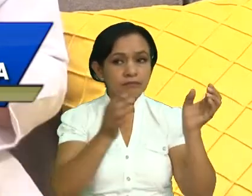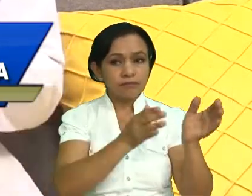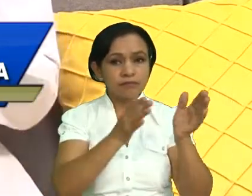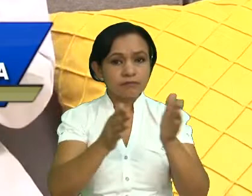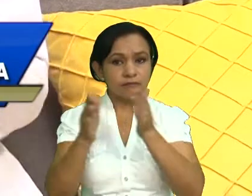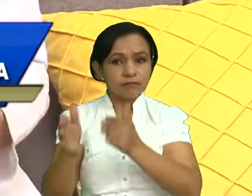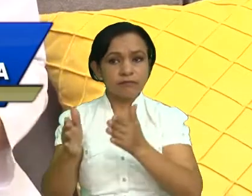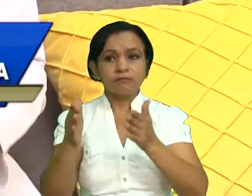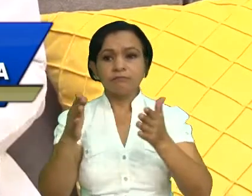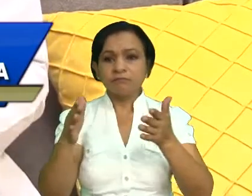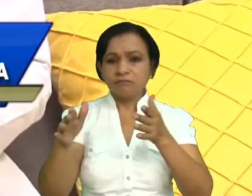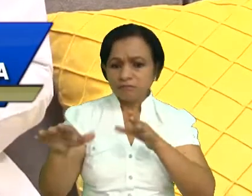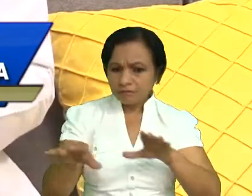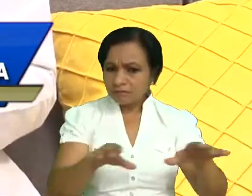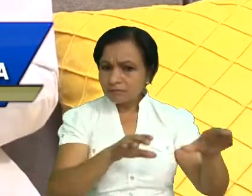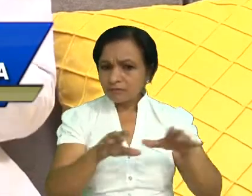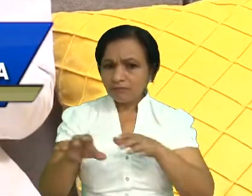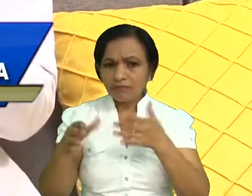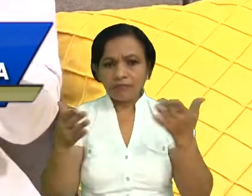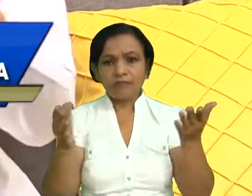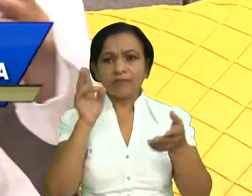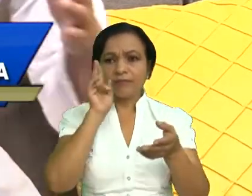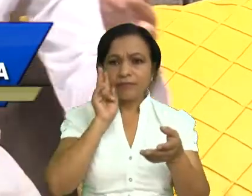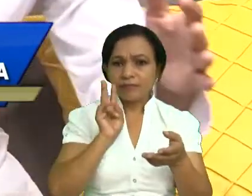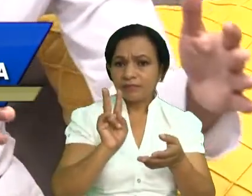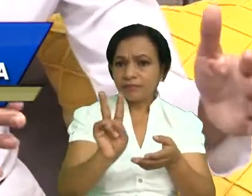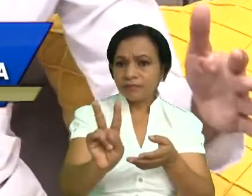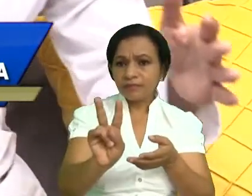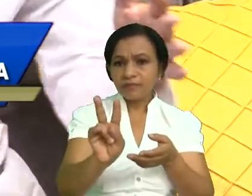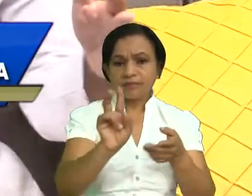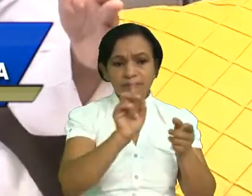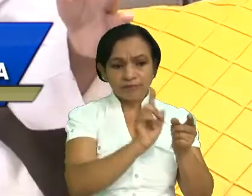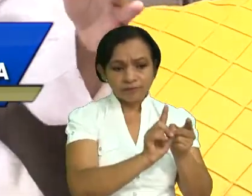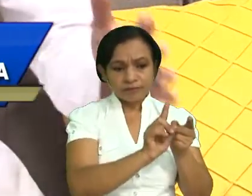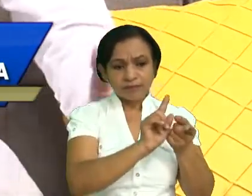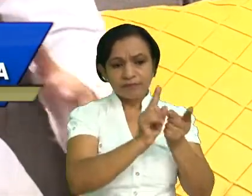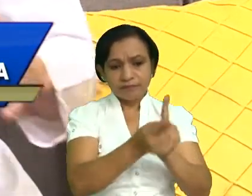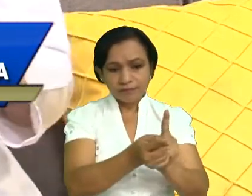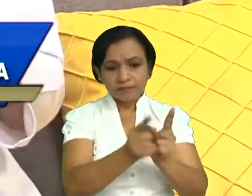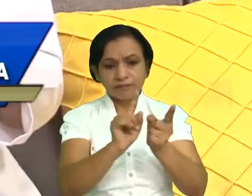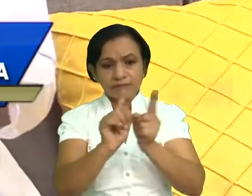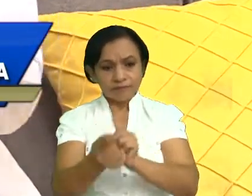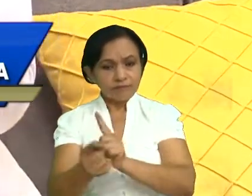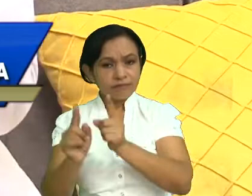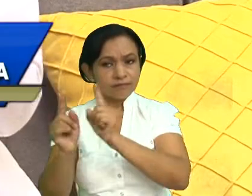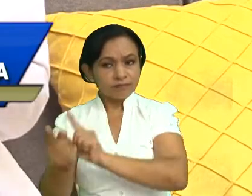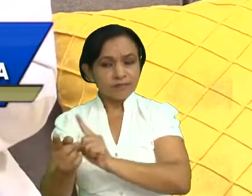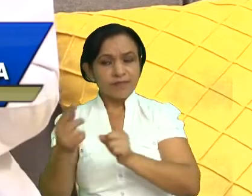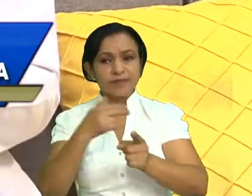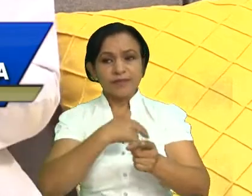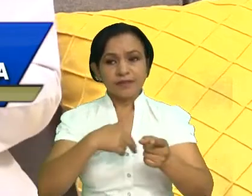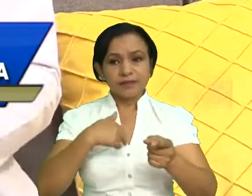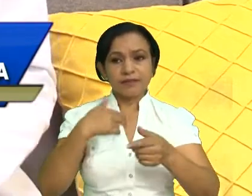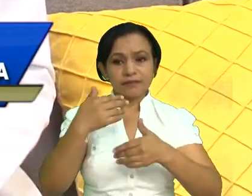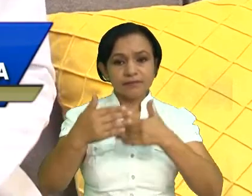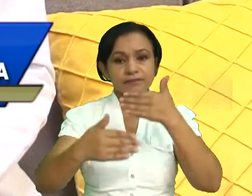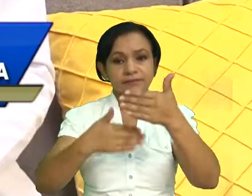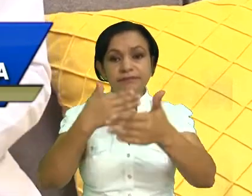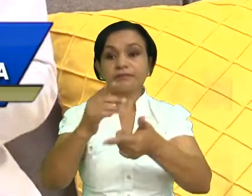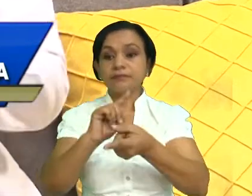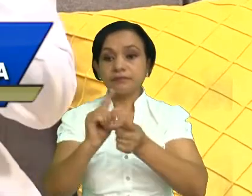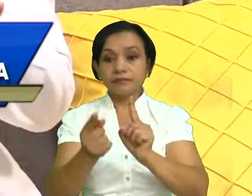proceso bastante dinámico. Ustedes han visto que ha pasado de un momento a otro, de una fase a otra, y esto va a ser dinámico y